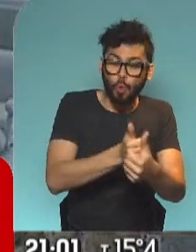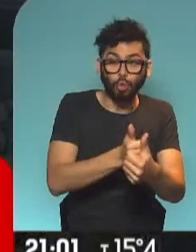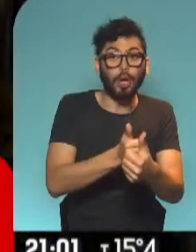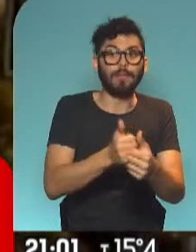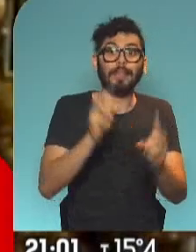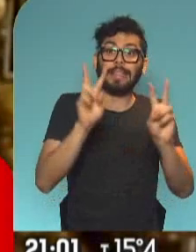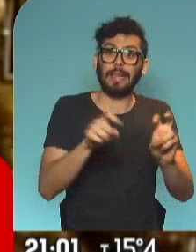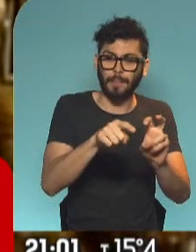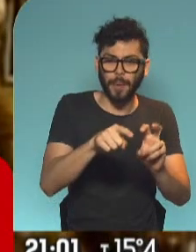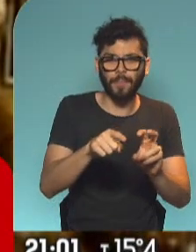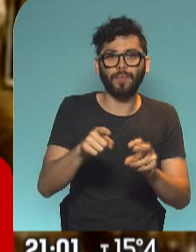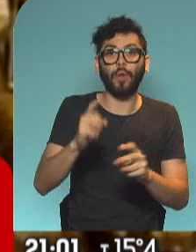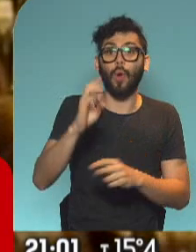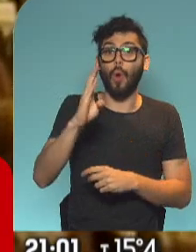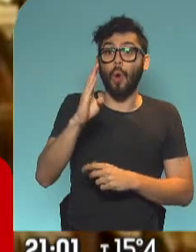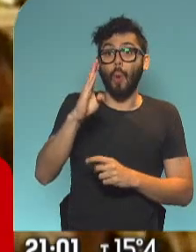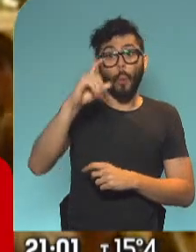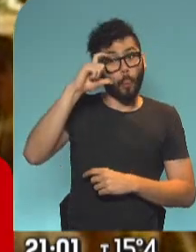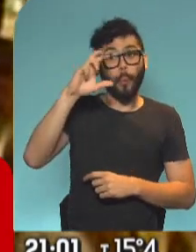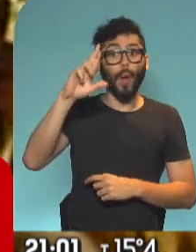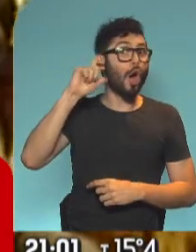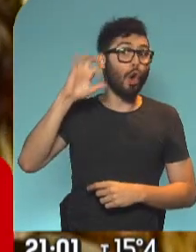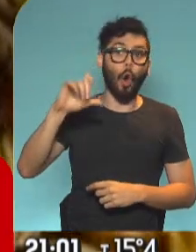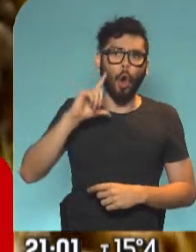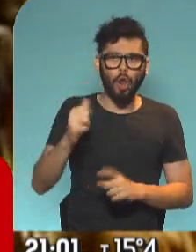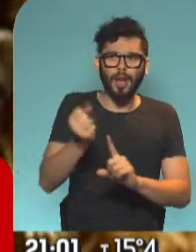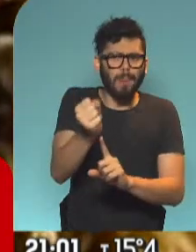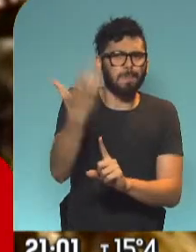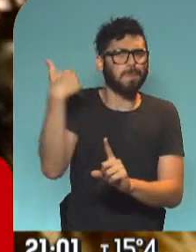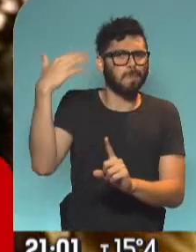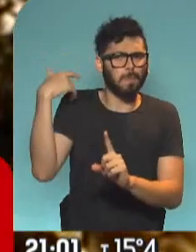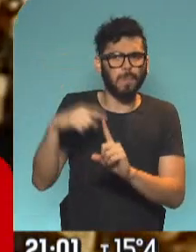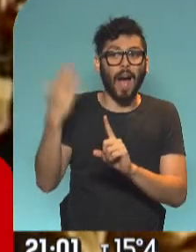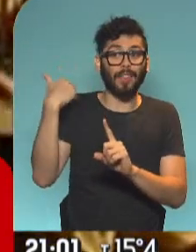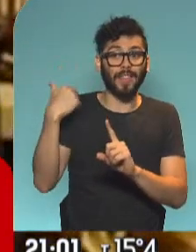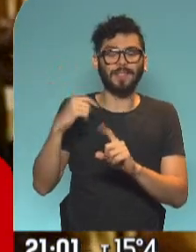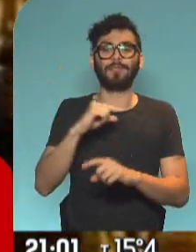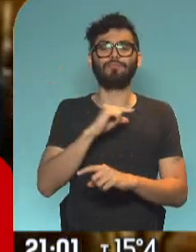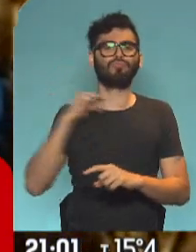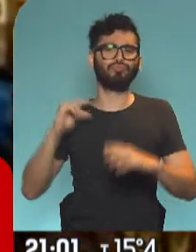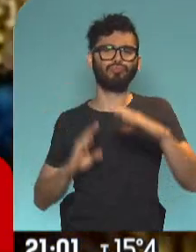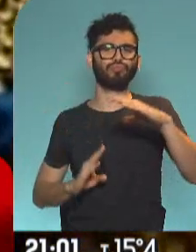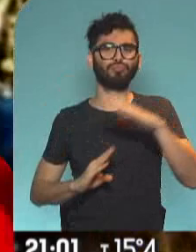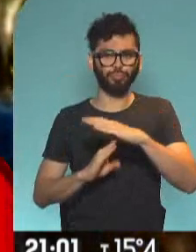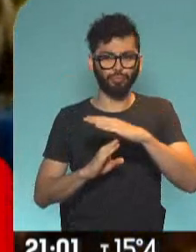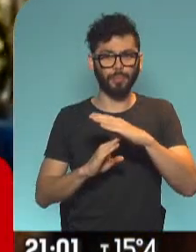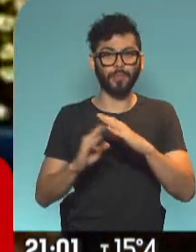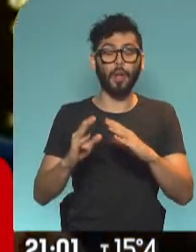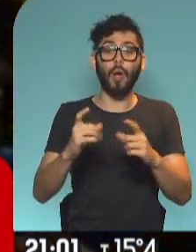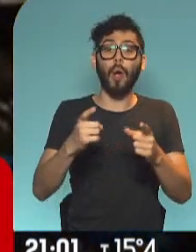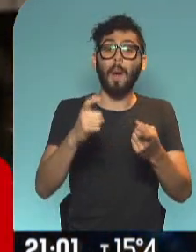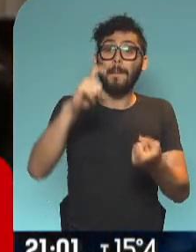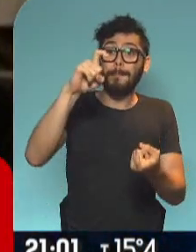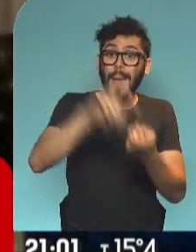completamente nueva en Jorge Mario Bergoglio. Cuando era arzobispo de Buenos Aires, Bergoglio se opuso a la ley de legalización del